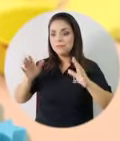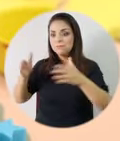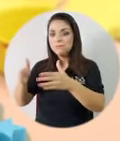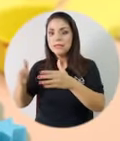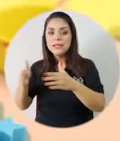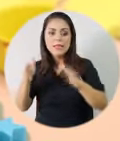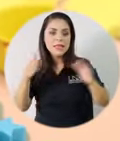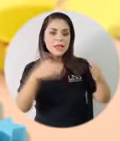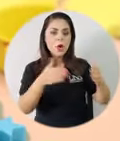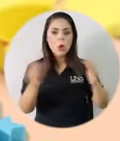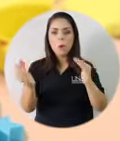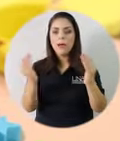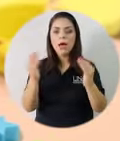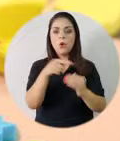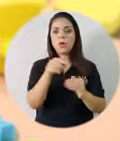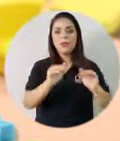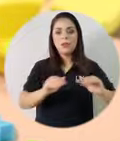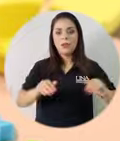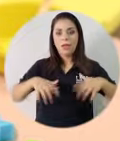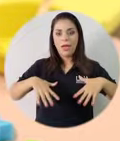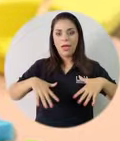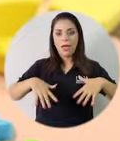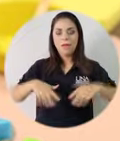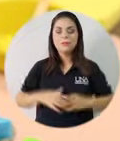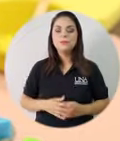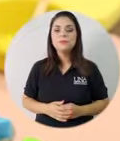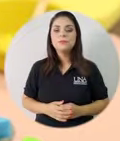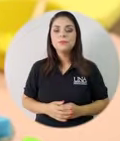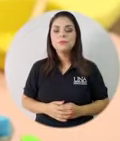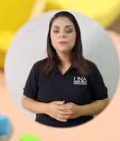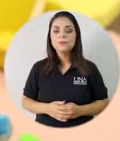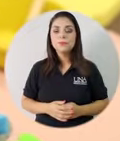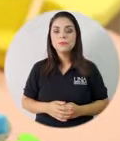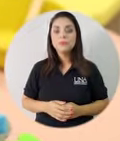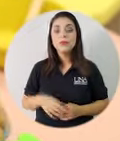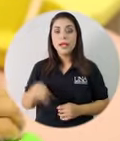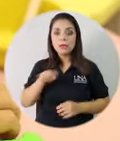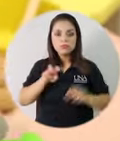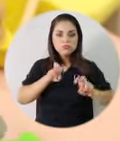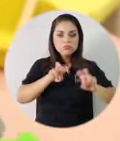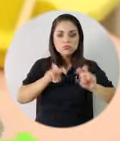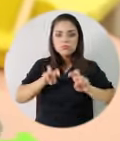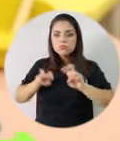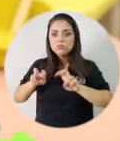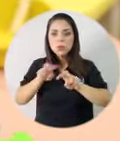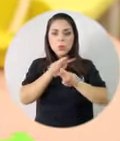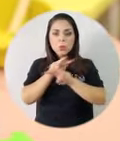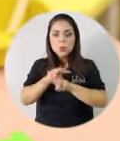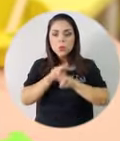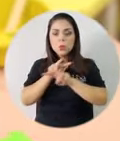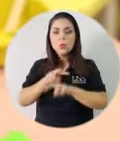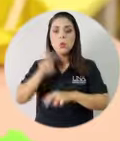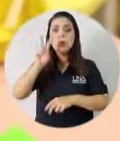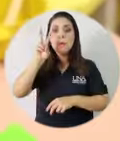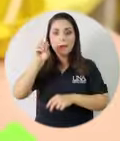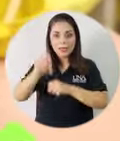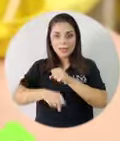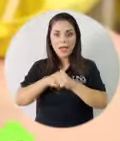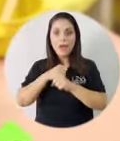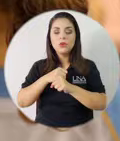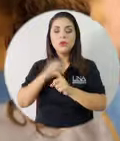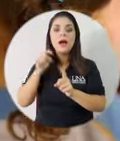que no recibieron esta intervención. Esos niños fueron valorados y monitoreados durante 20 años hasta que se convirtieron